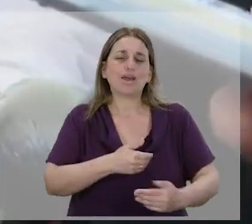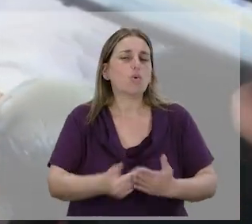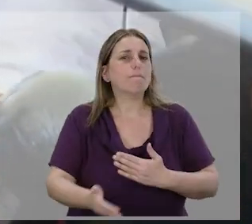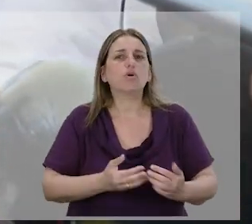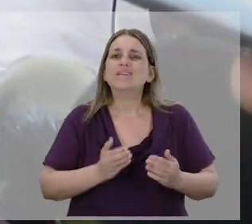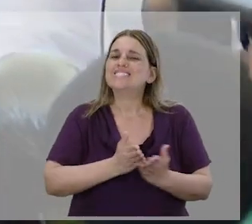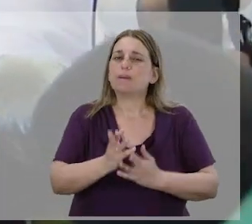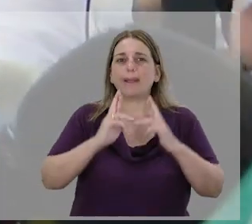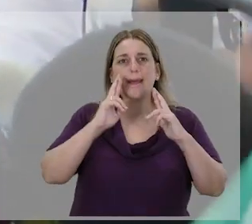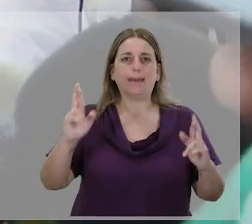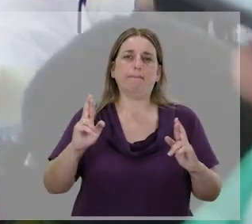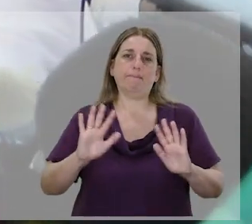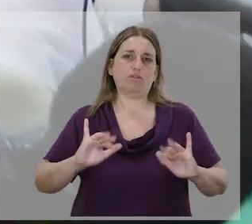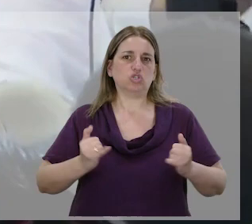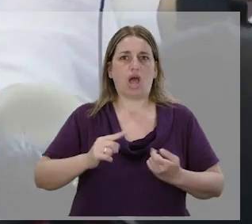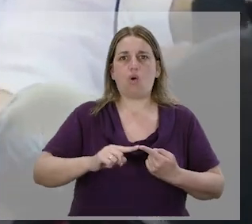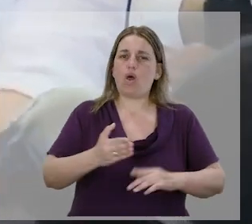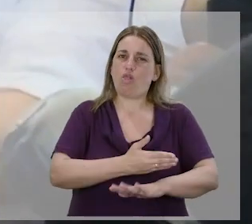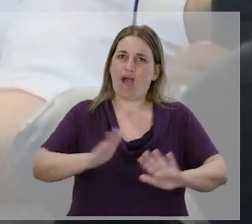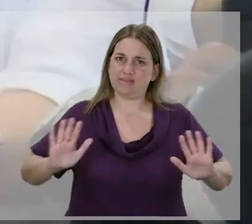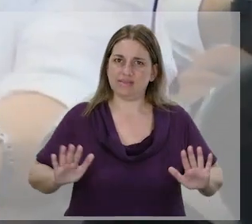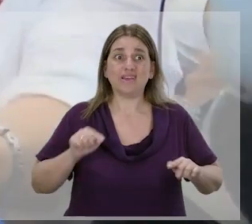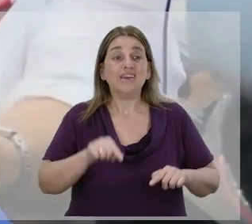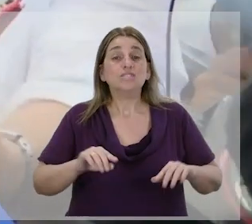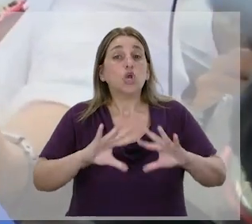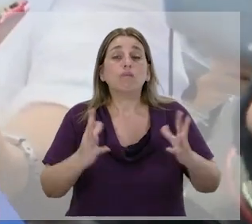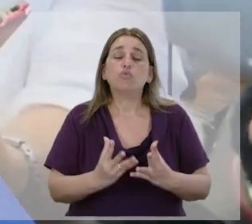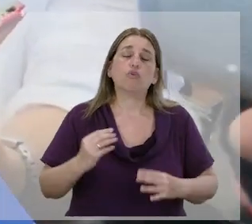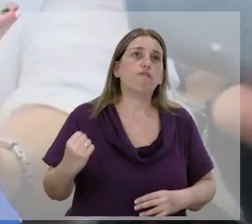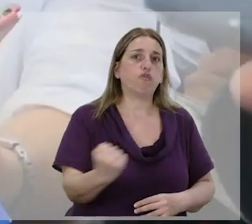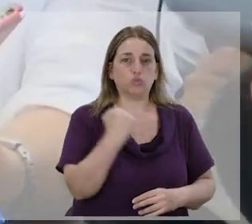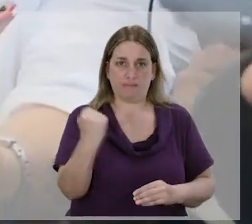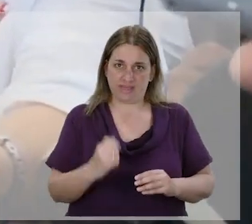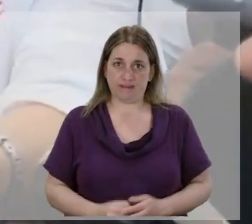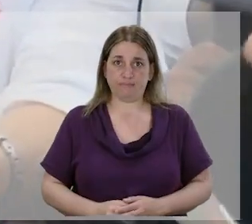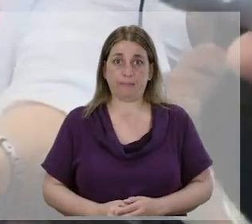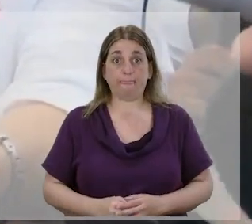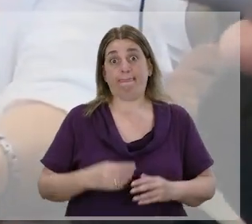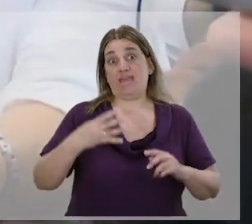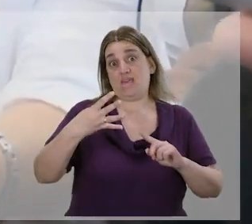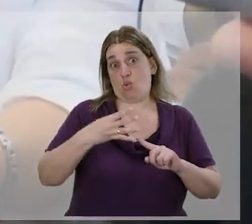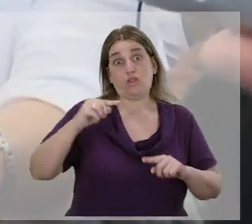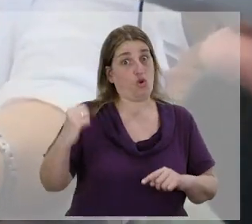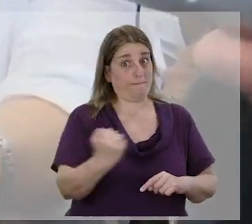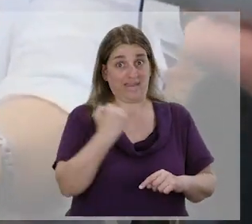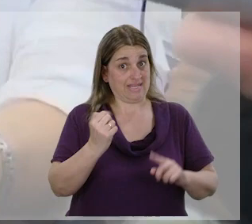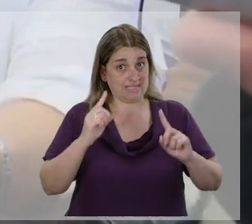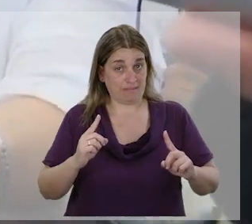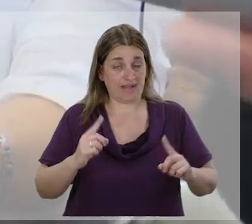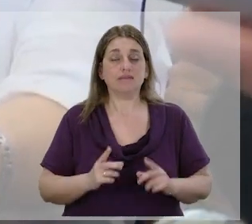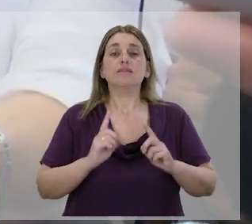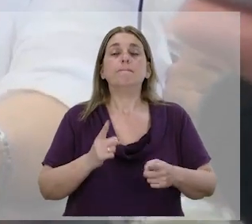terminan y que se respeta lo pactado. Eso en el mundo moderno es importantísimo. Y cuarto, y no menor,